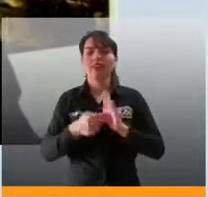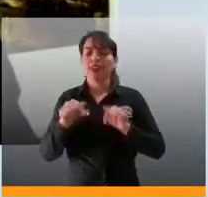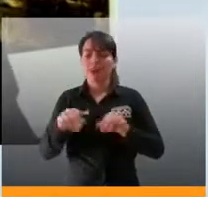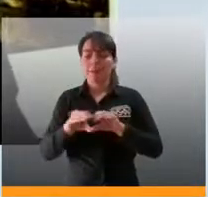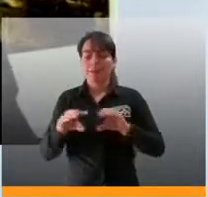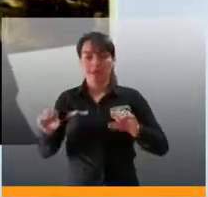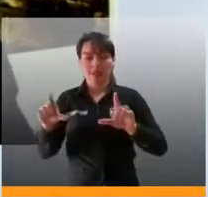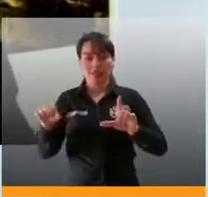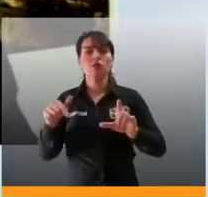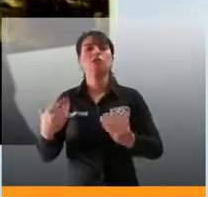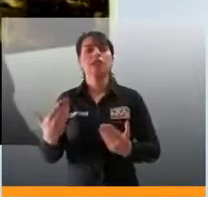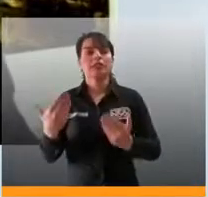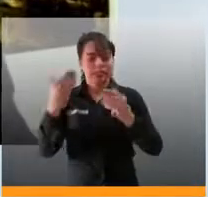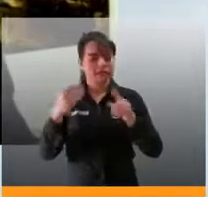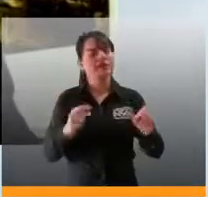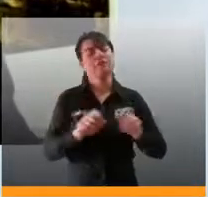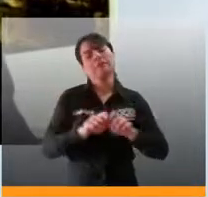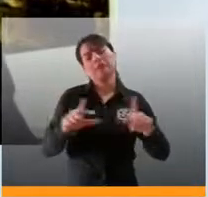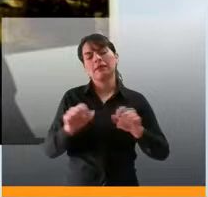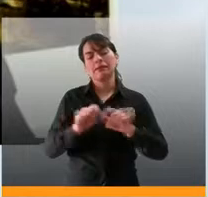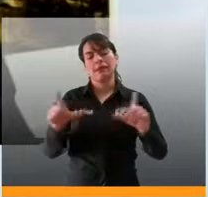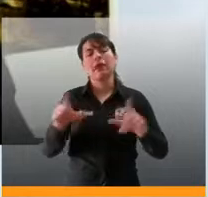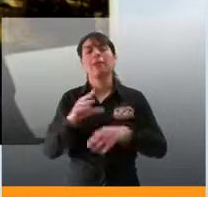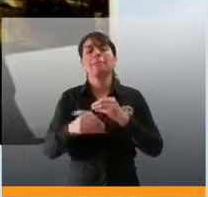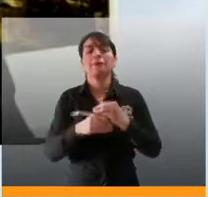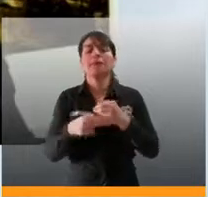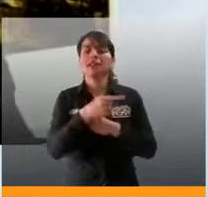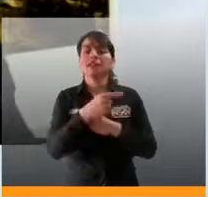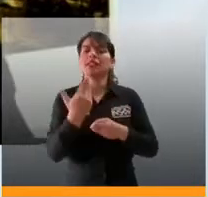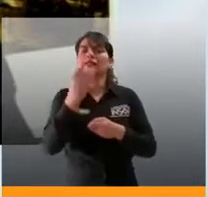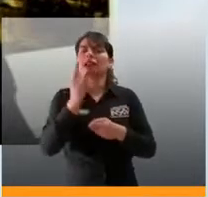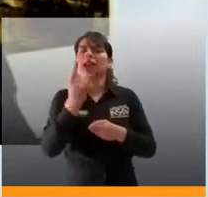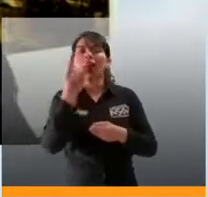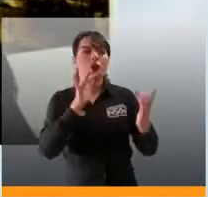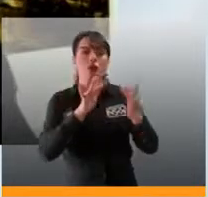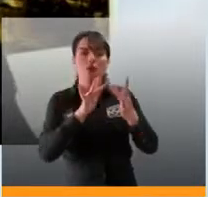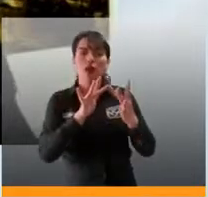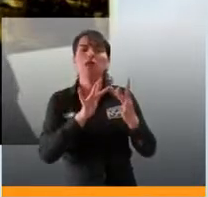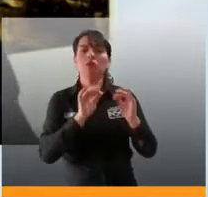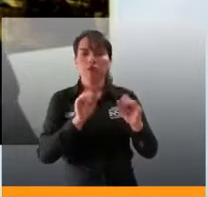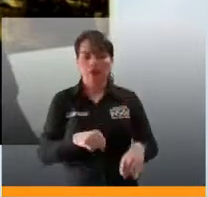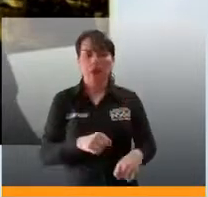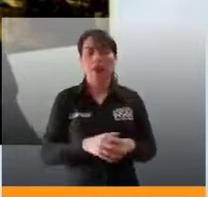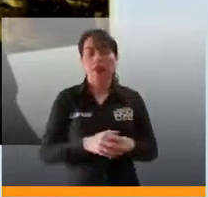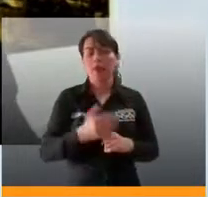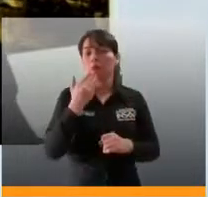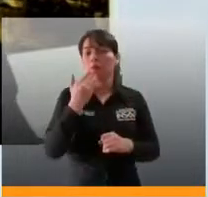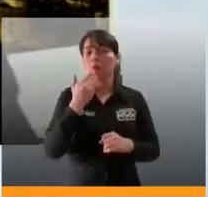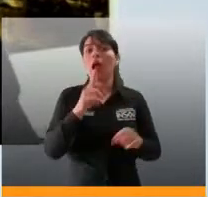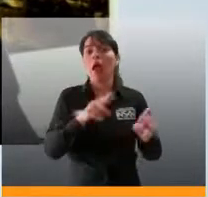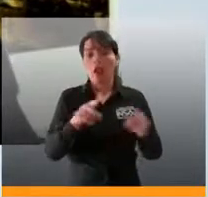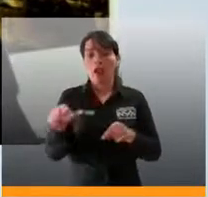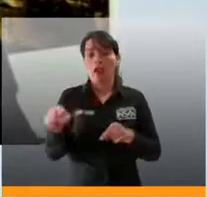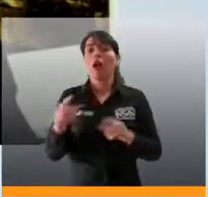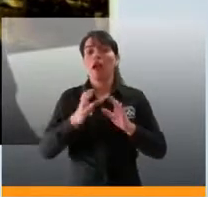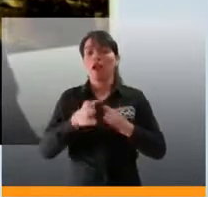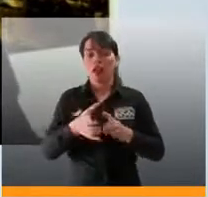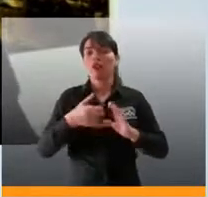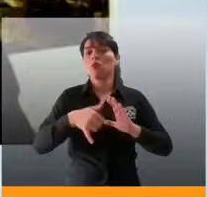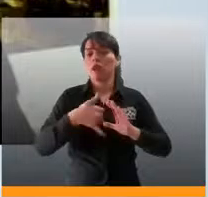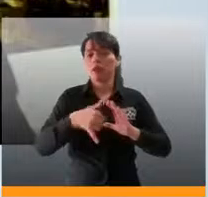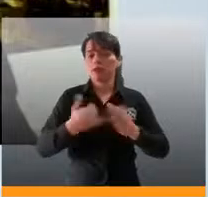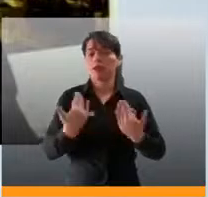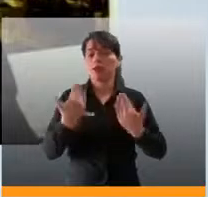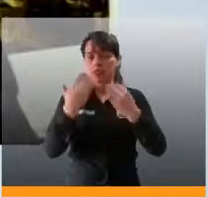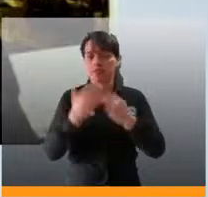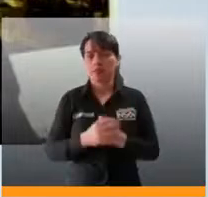que utilizaran cualquier medio que le permitiera conectarse con el estudiante, inclusive hacer las clases vía WhatsApp. Pudimos